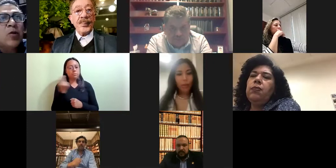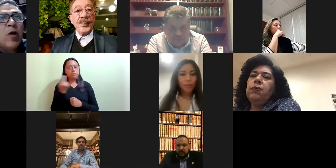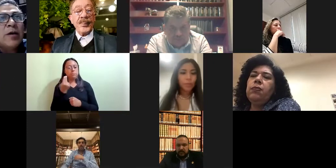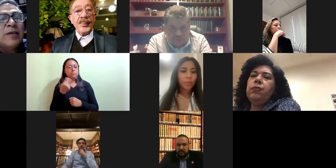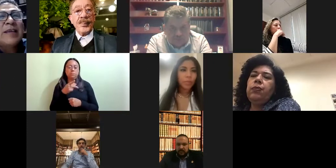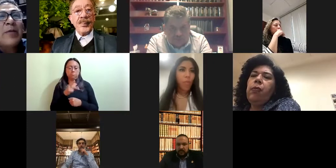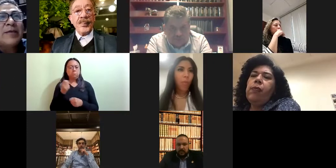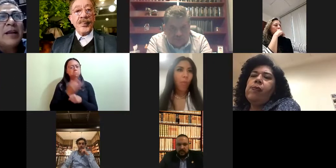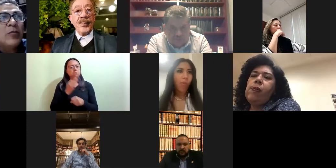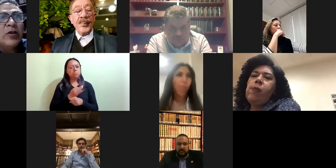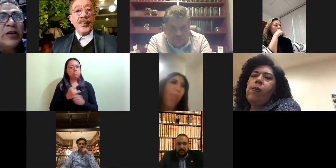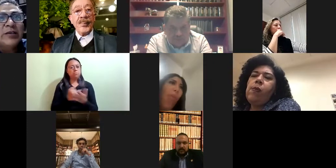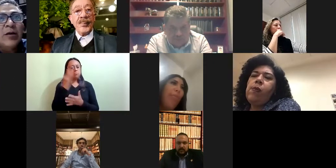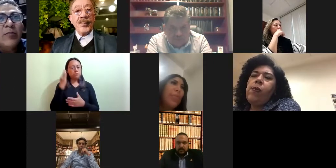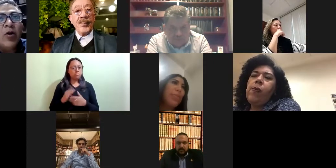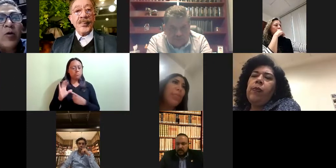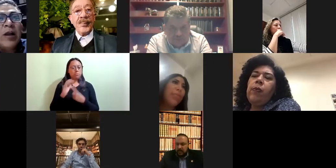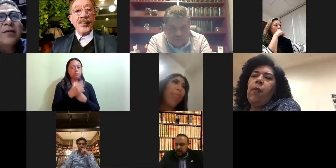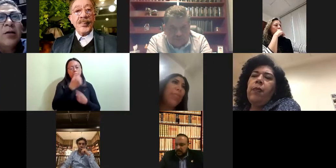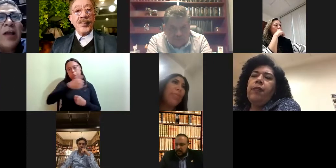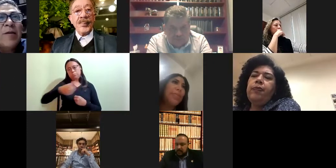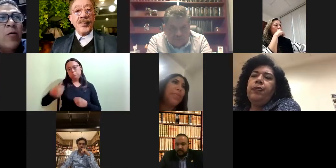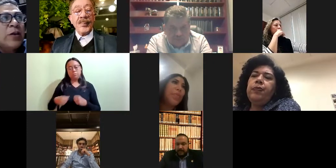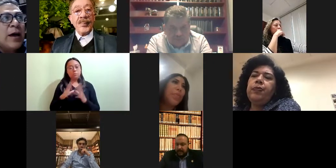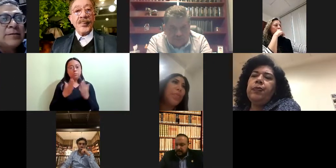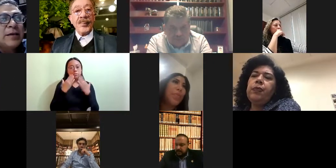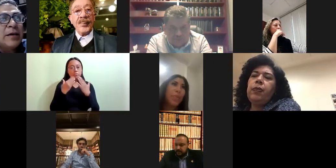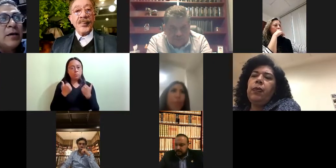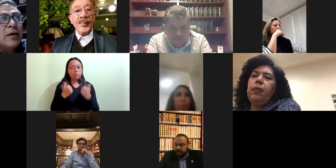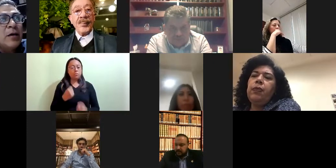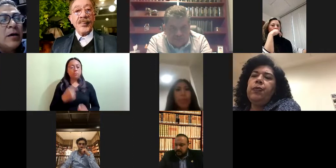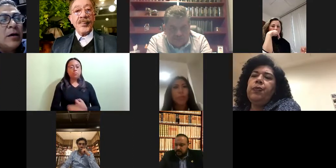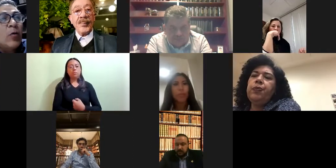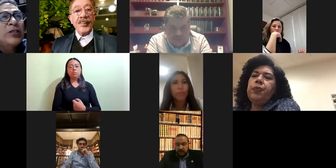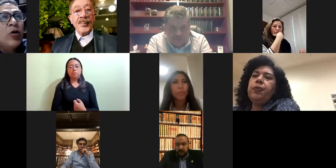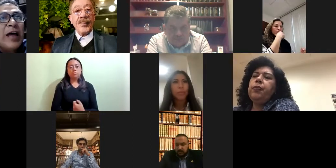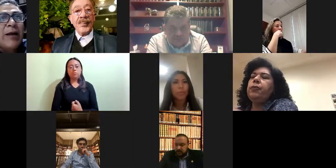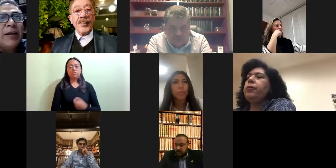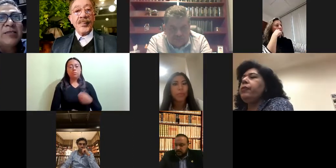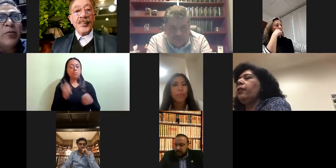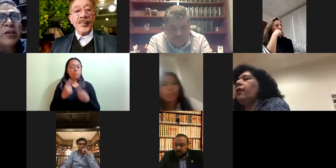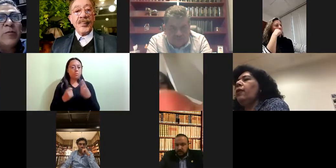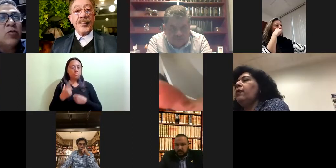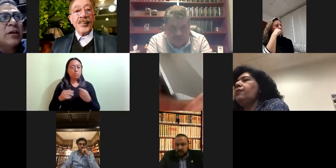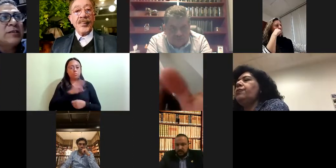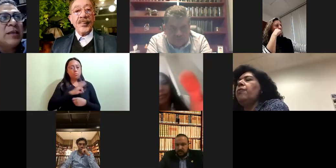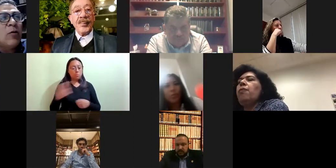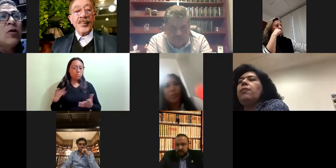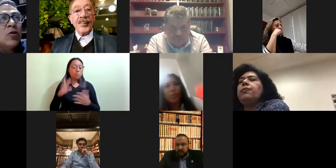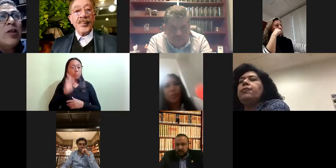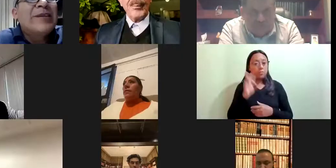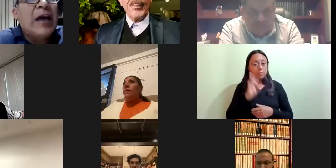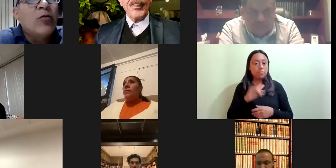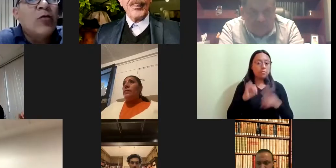este momento no hay dictámenes de las comisiones por los cuales nadie podría cuestionar la validez del procedimiento